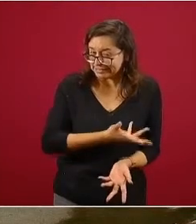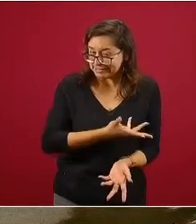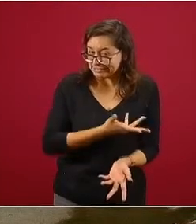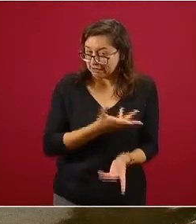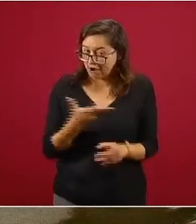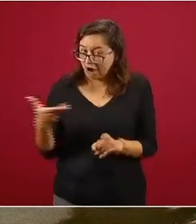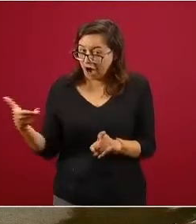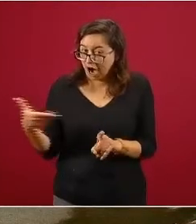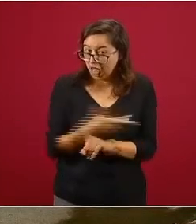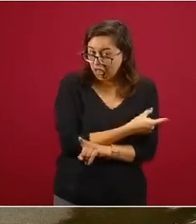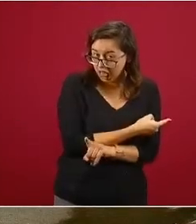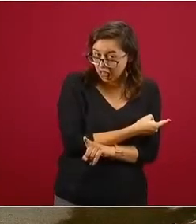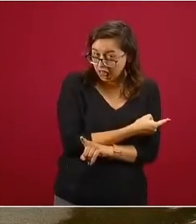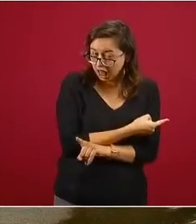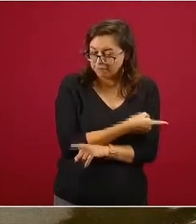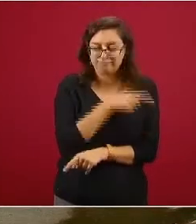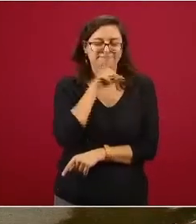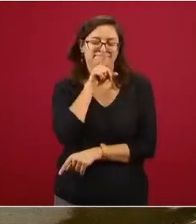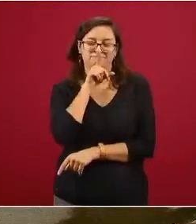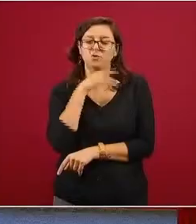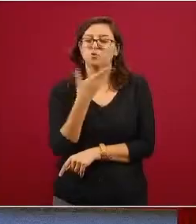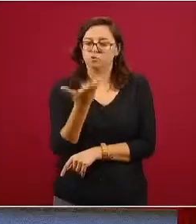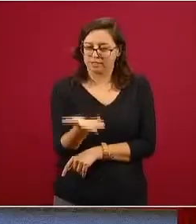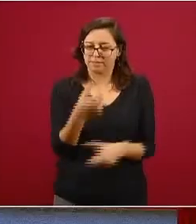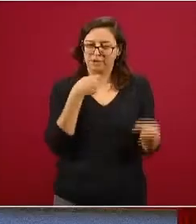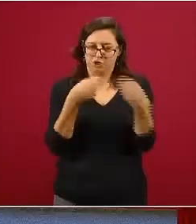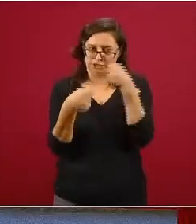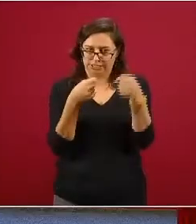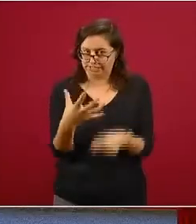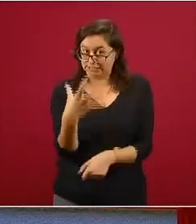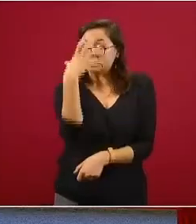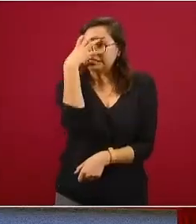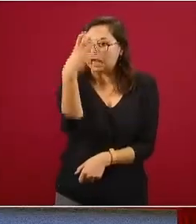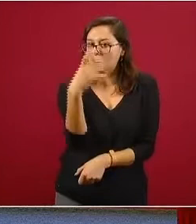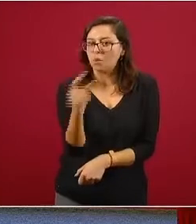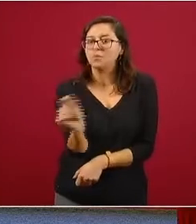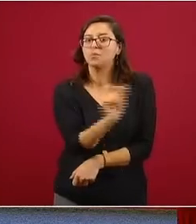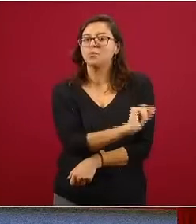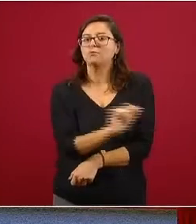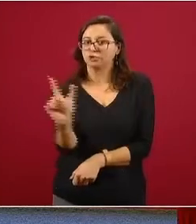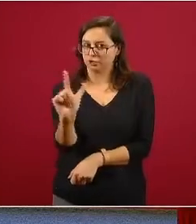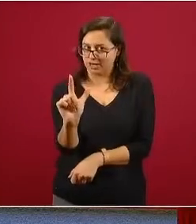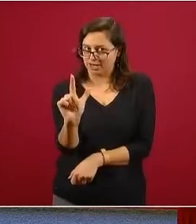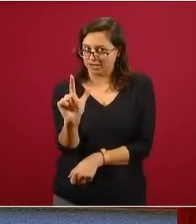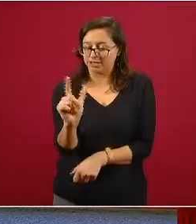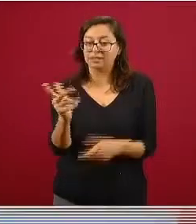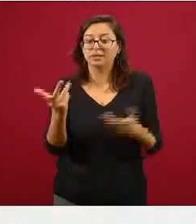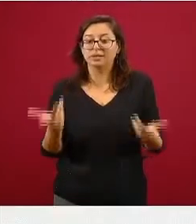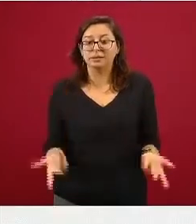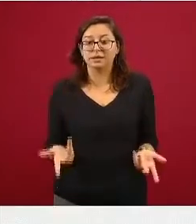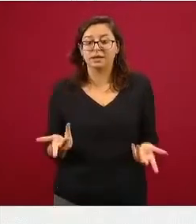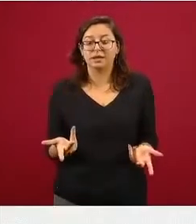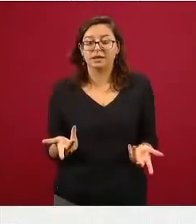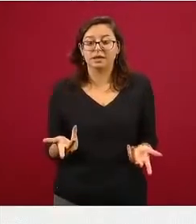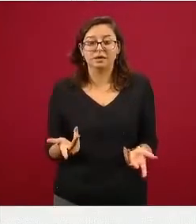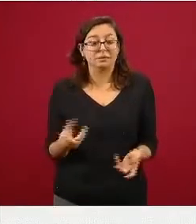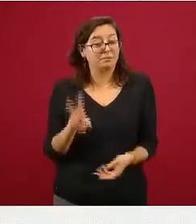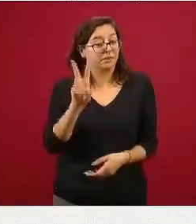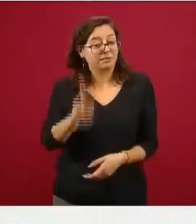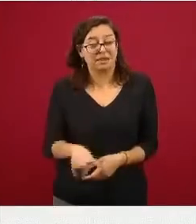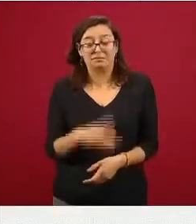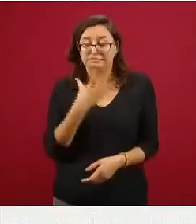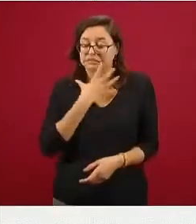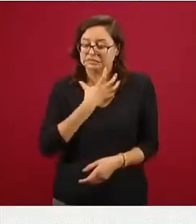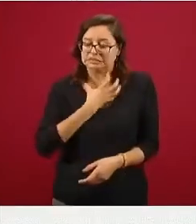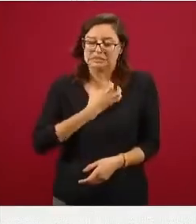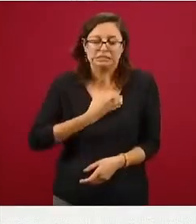sesgo periodístico. Yo creo que usted, que es una persona muy seria, va a tener claro que lo que le estoy diciendo es profundamente insatisfactorio